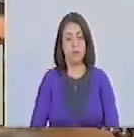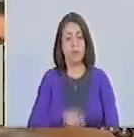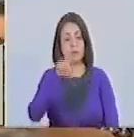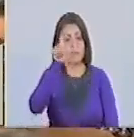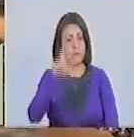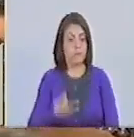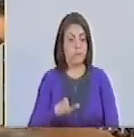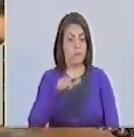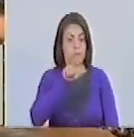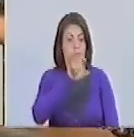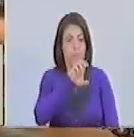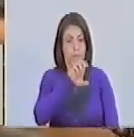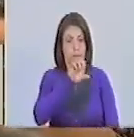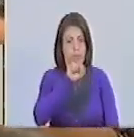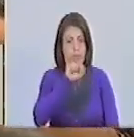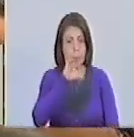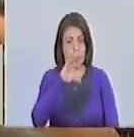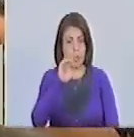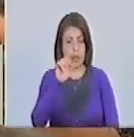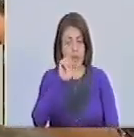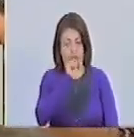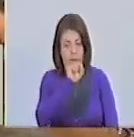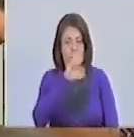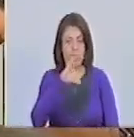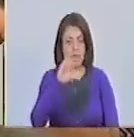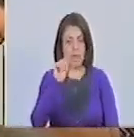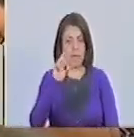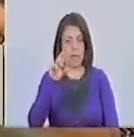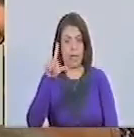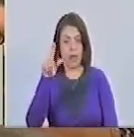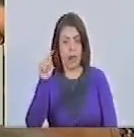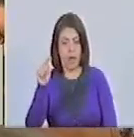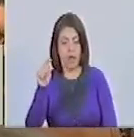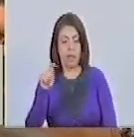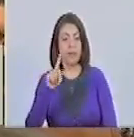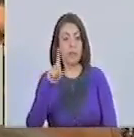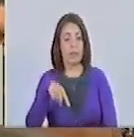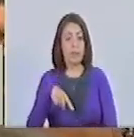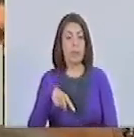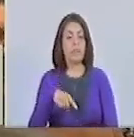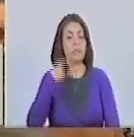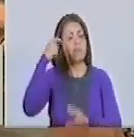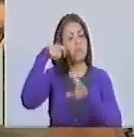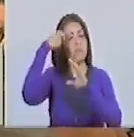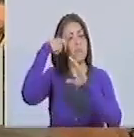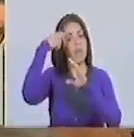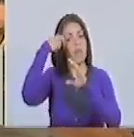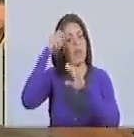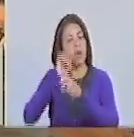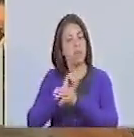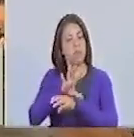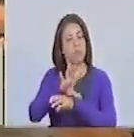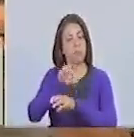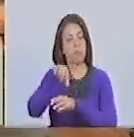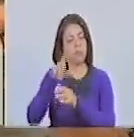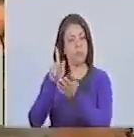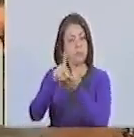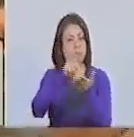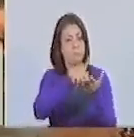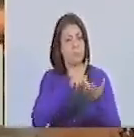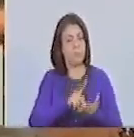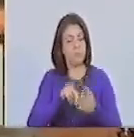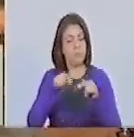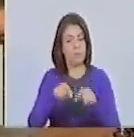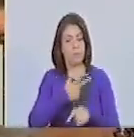camarada Scarlett Romero, y además de eso también contamos vía videoconferencia con la